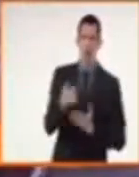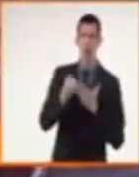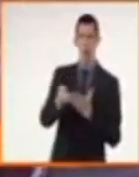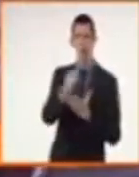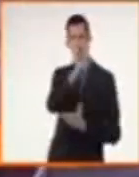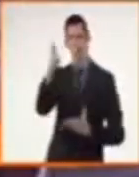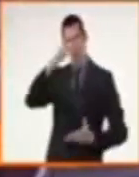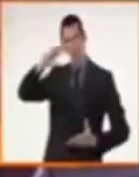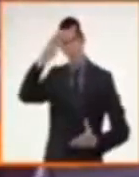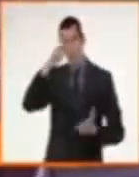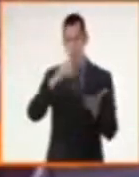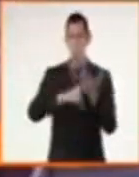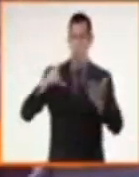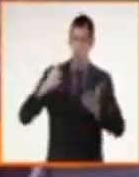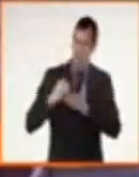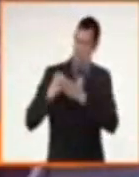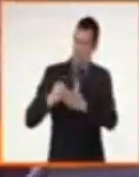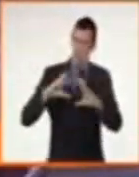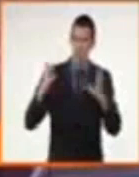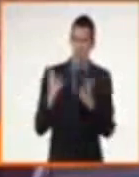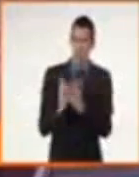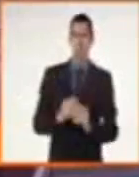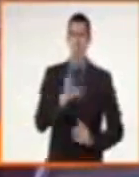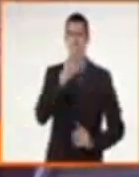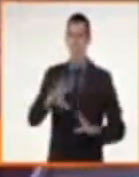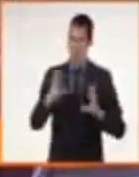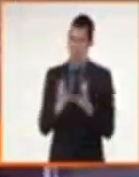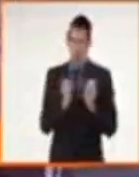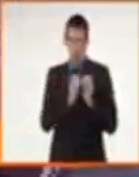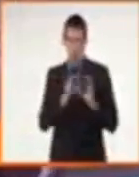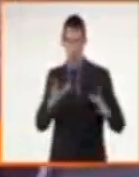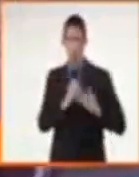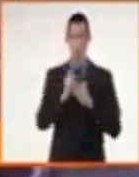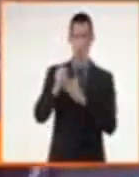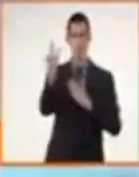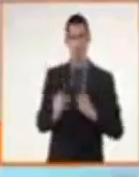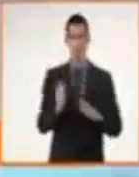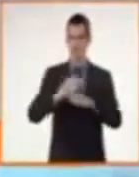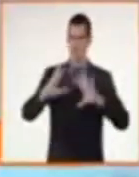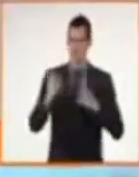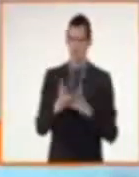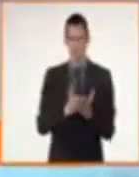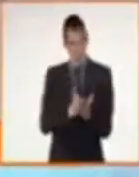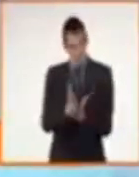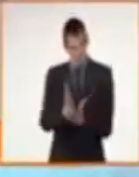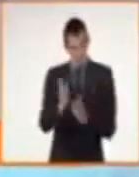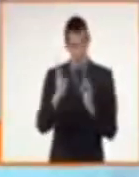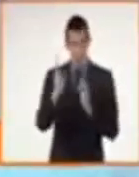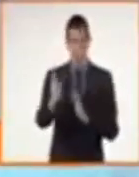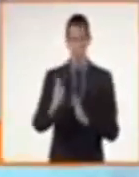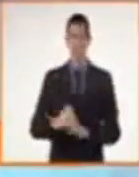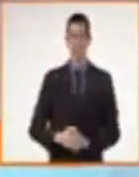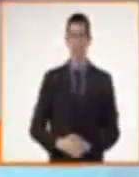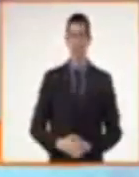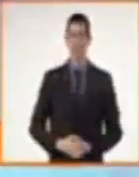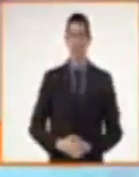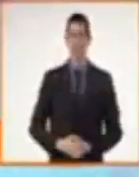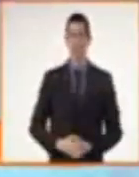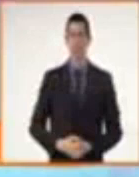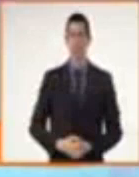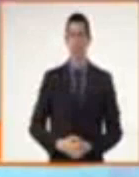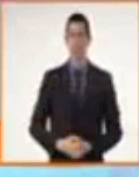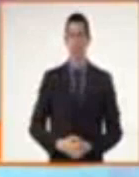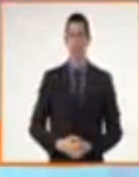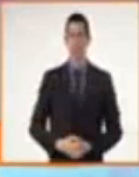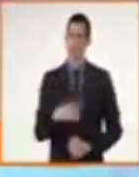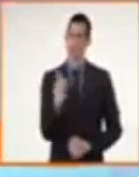partido, la continuidad a Fidel, a los líderes, a Raúl, a Díaz-Canel. Defendiendo muy grande todo lo que